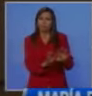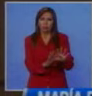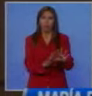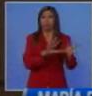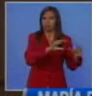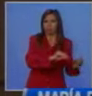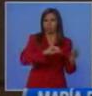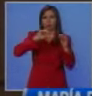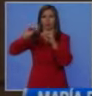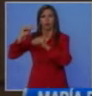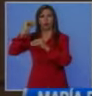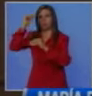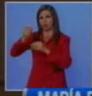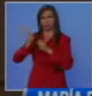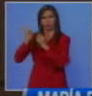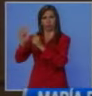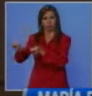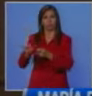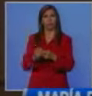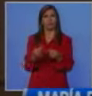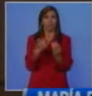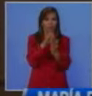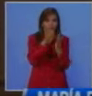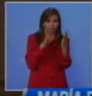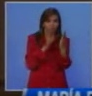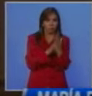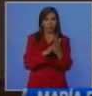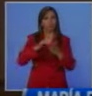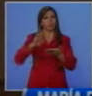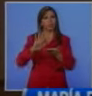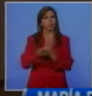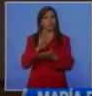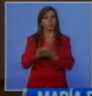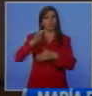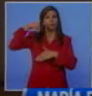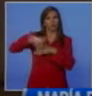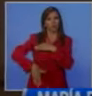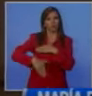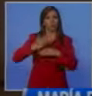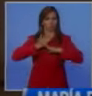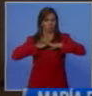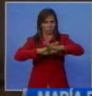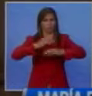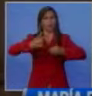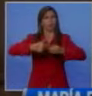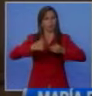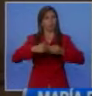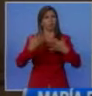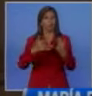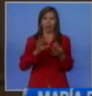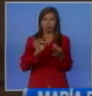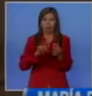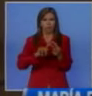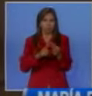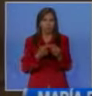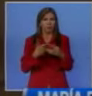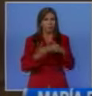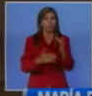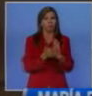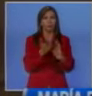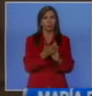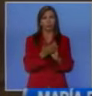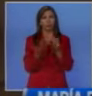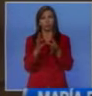de funcionamiento de la Escuela Suramericana de Defensa, que tendrá sede en Quito, unas relaciones con los países